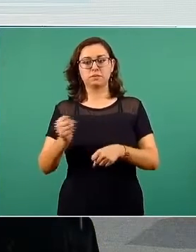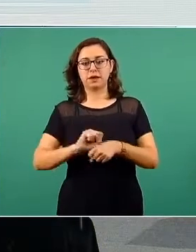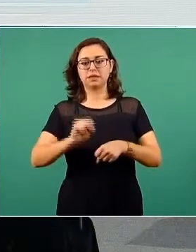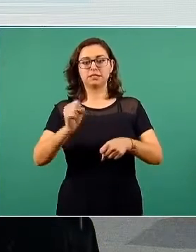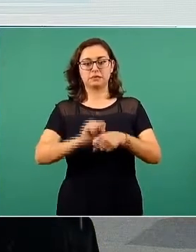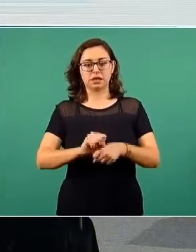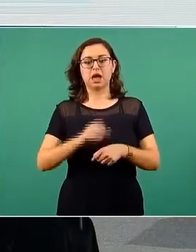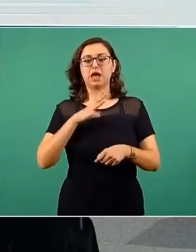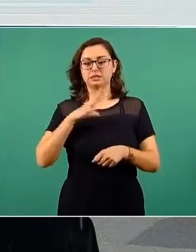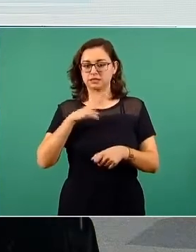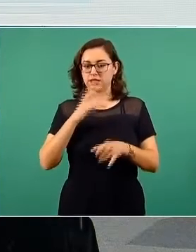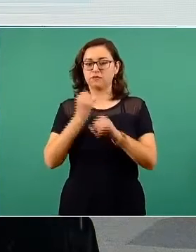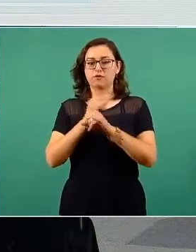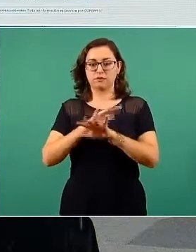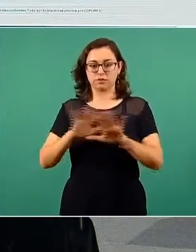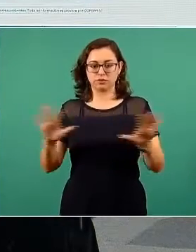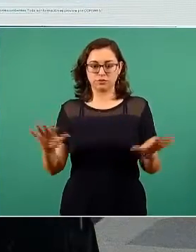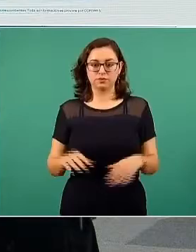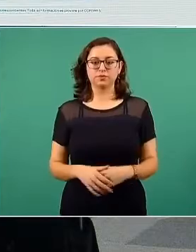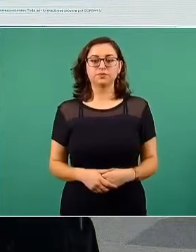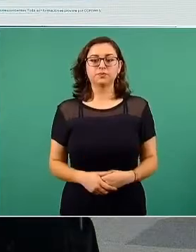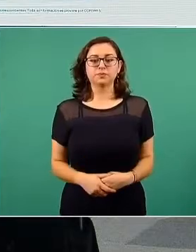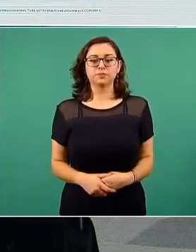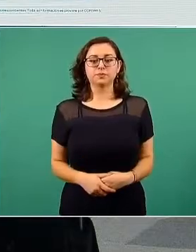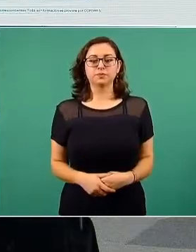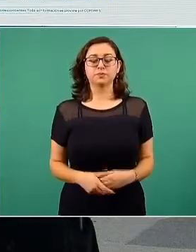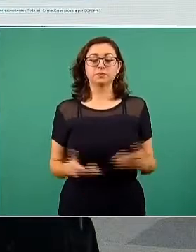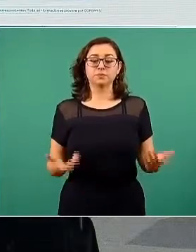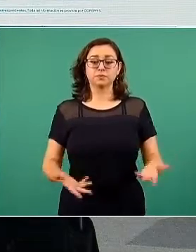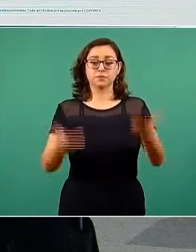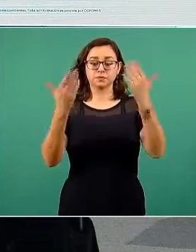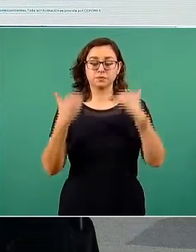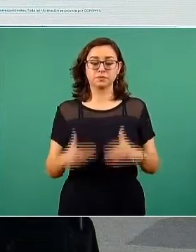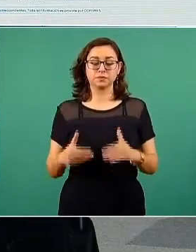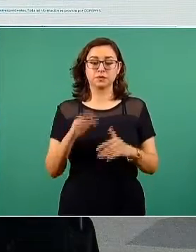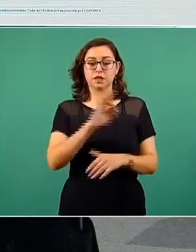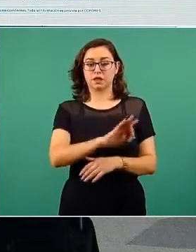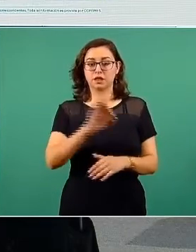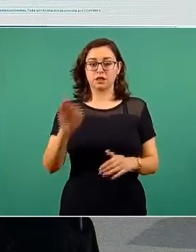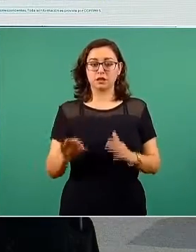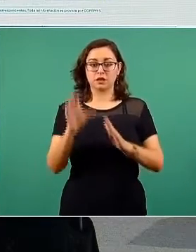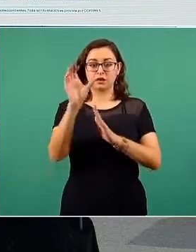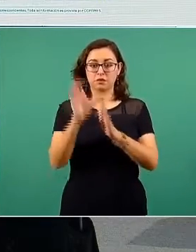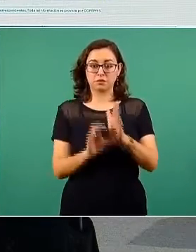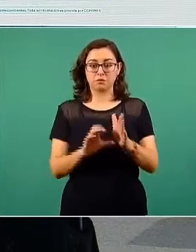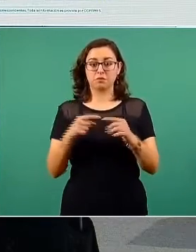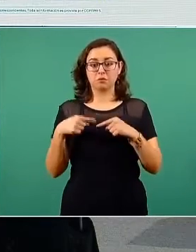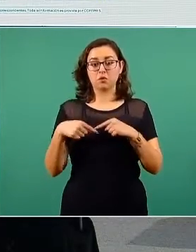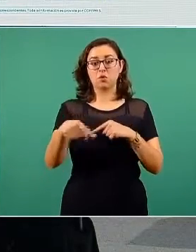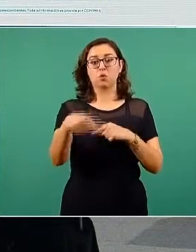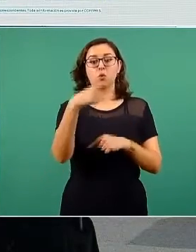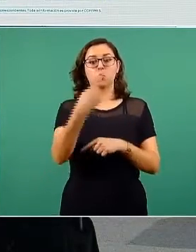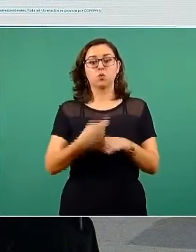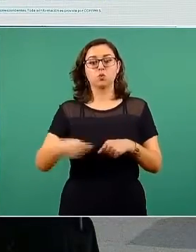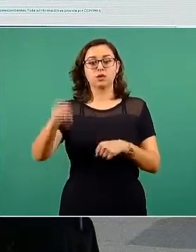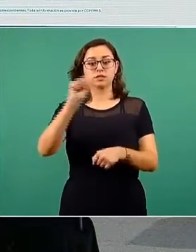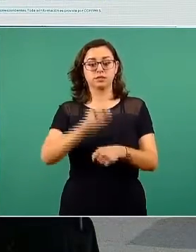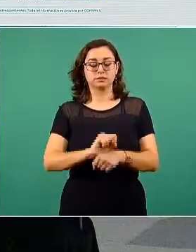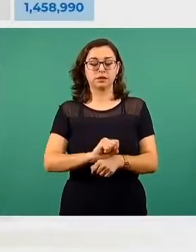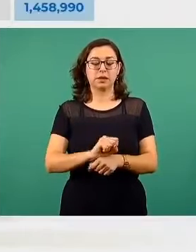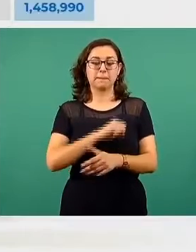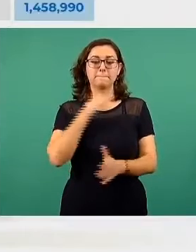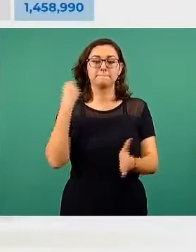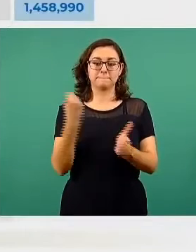coronavirus.gov.mx. La siguiente, por favor. Y la última es el calendario. Tenemos lo que ya mencionaba, el calendario de